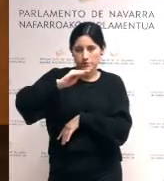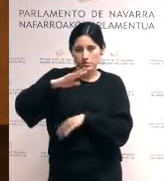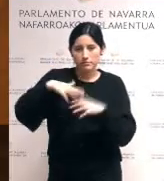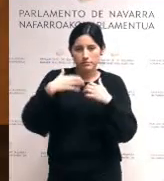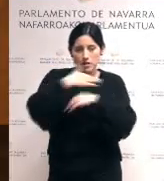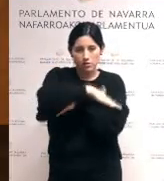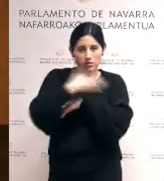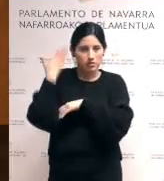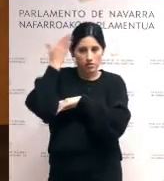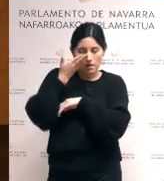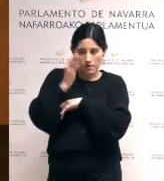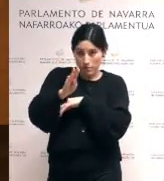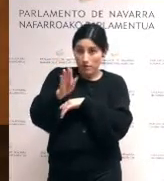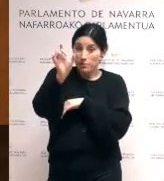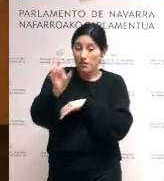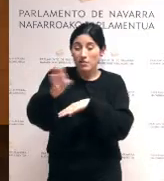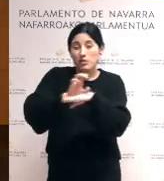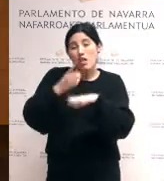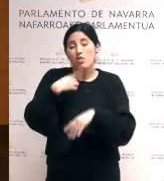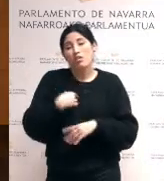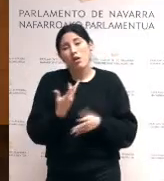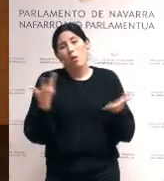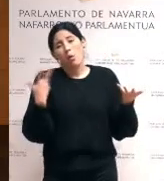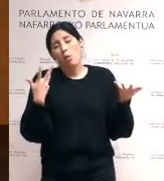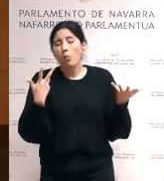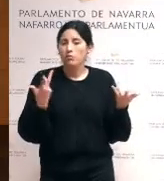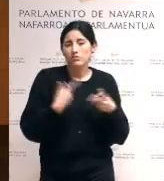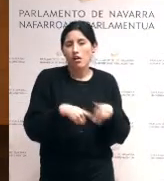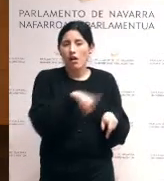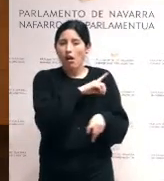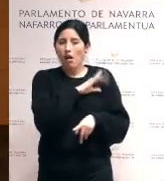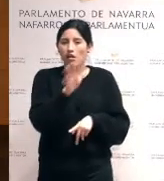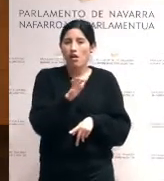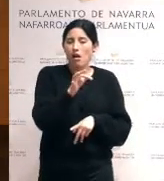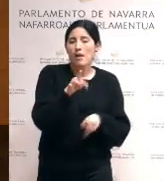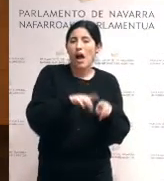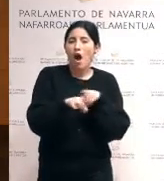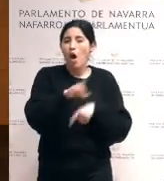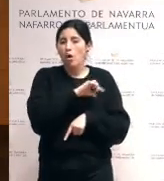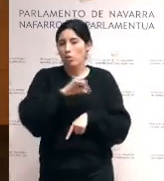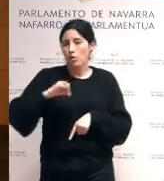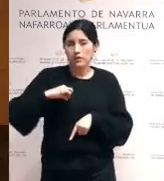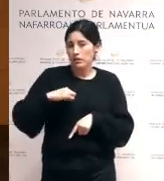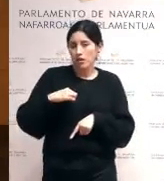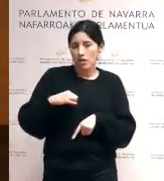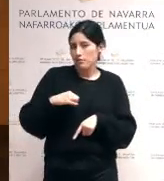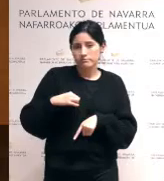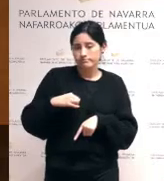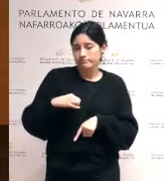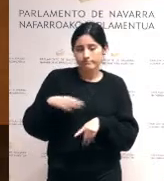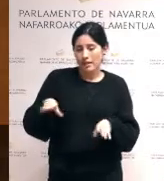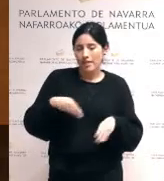cuestión. La consejera nos acusó de alarmistas y no mostró, desde luego, el mínimo atisbo de autocrítica ni de querer hacer nada nuevo para revertir